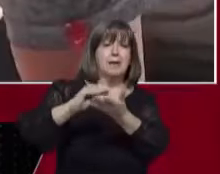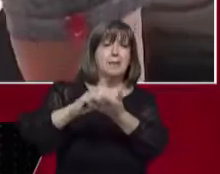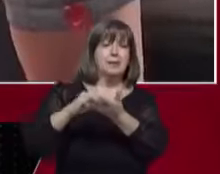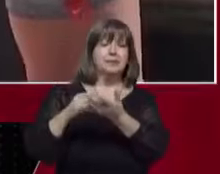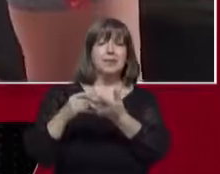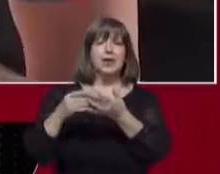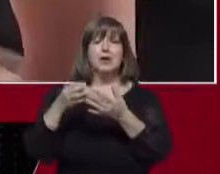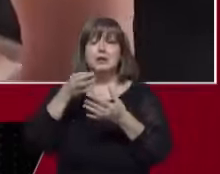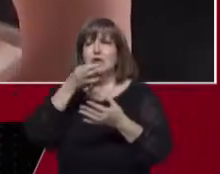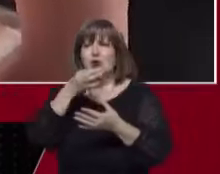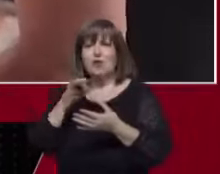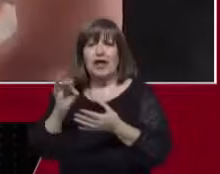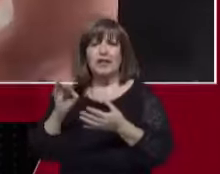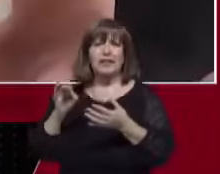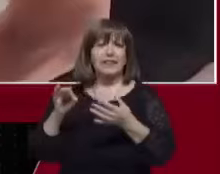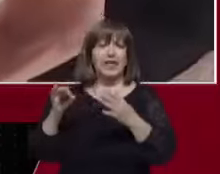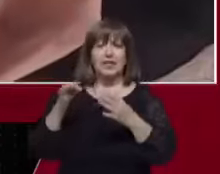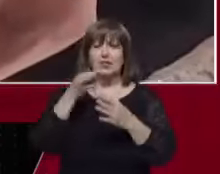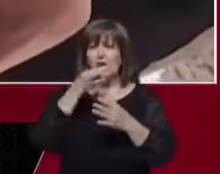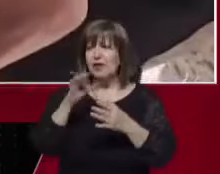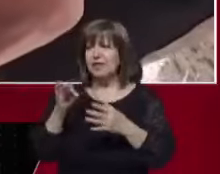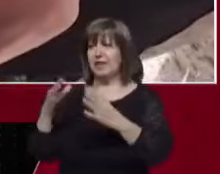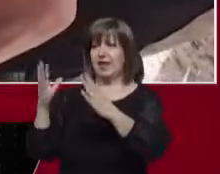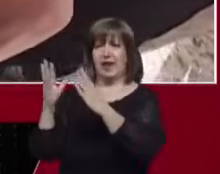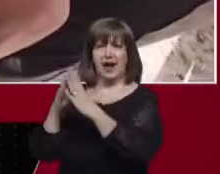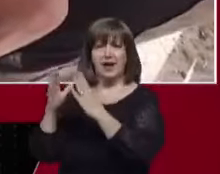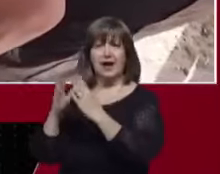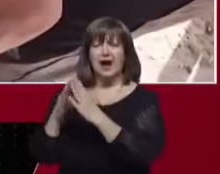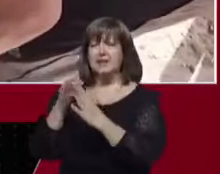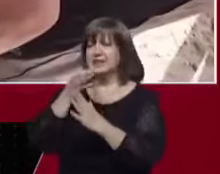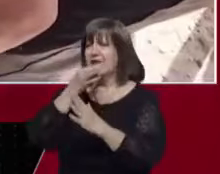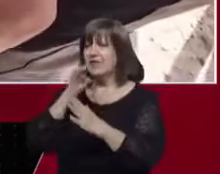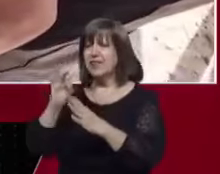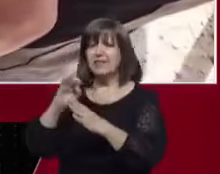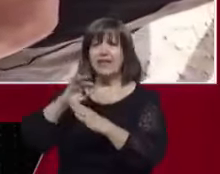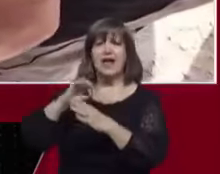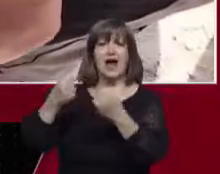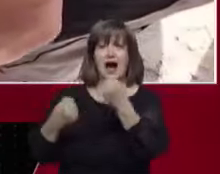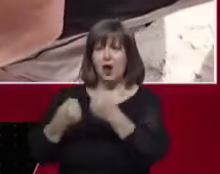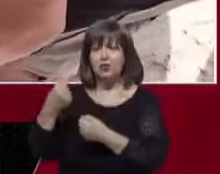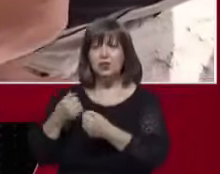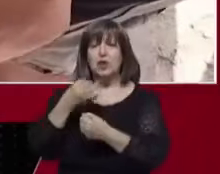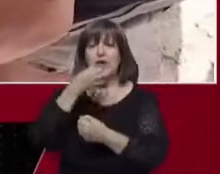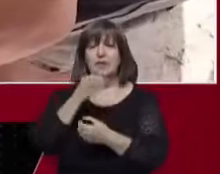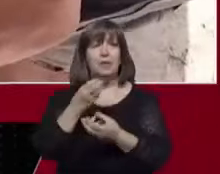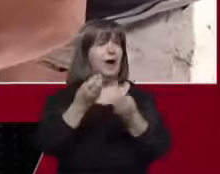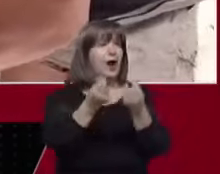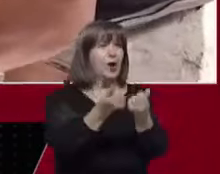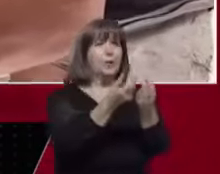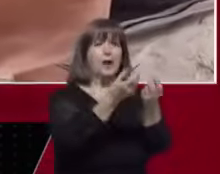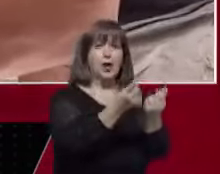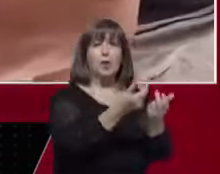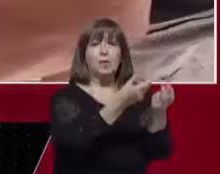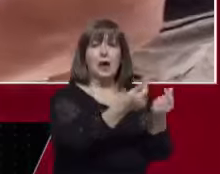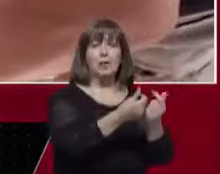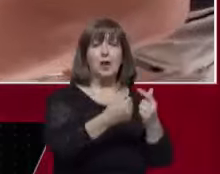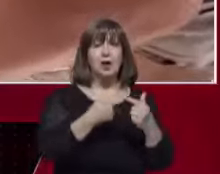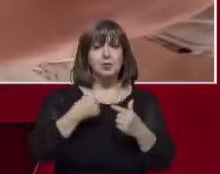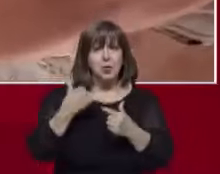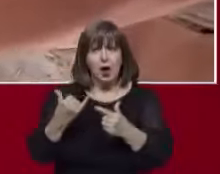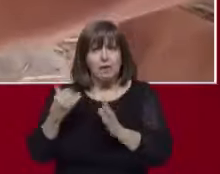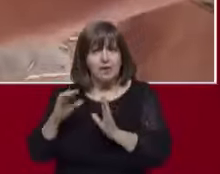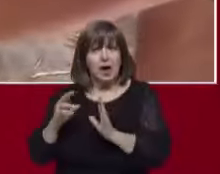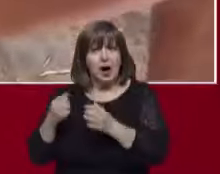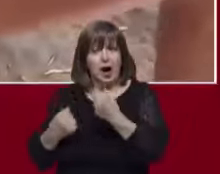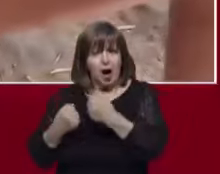que tenías, la casa, la camioneta, todo para drogarte. O sea, cambiaste todo por droga y te quedaste en la calle. Exactamente, vendí los vehículos. Tenía vehículos, lo